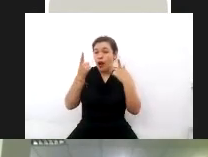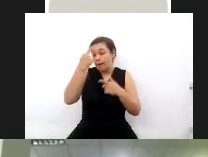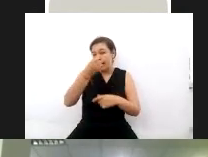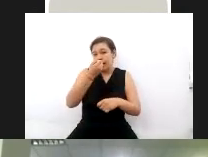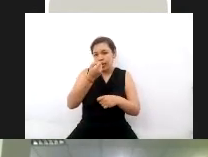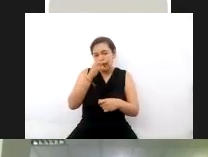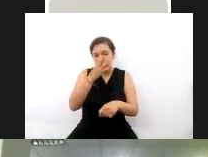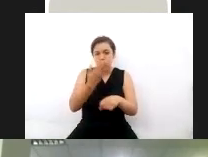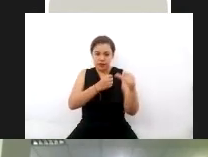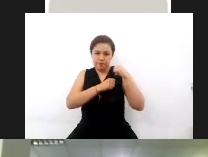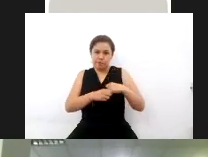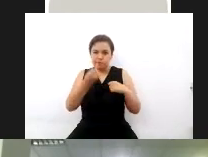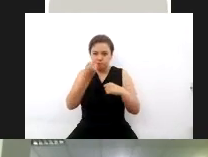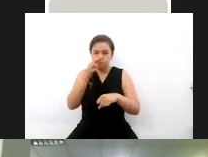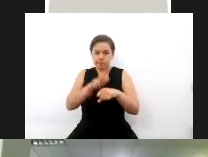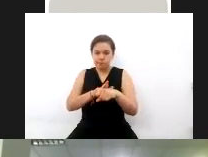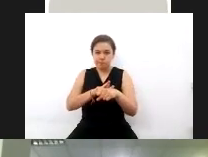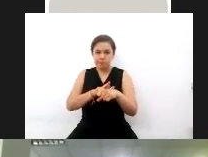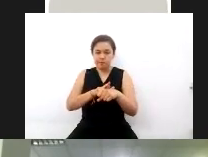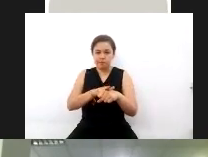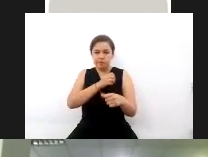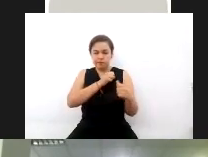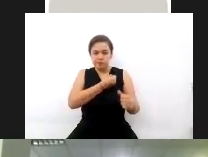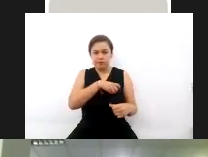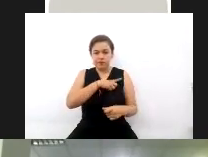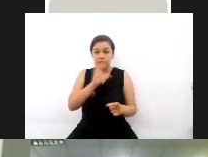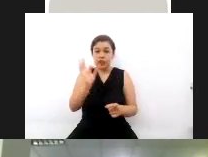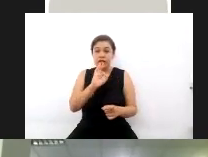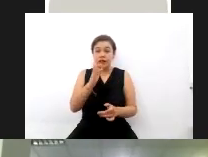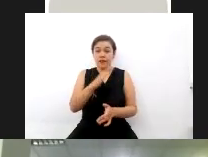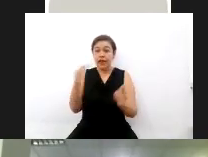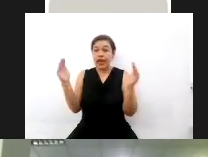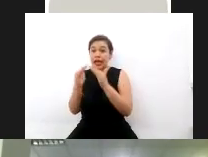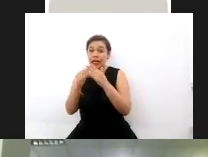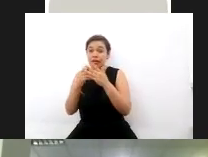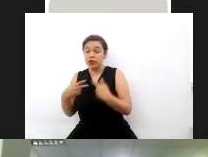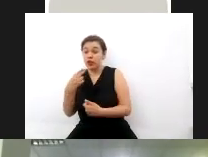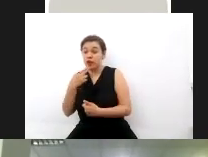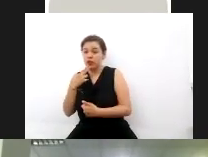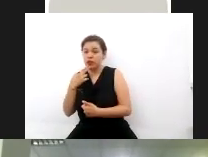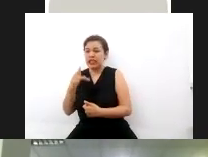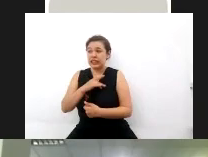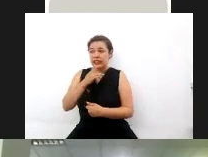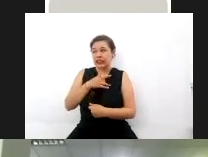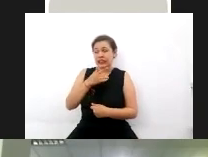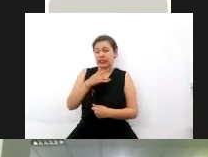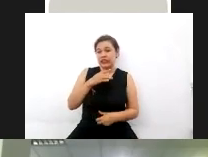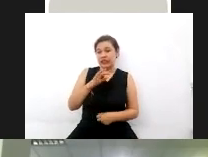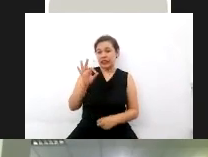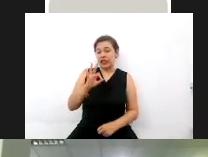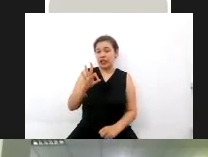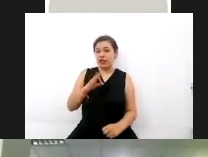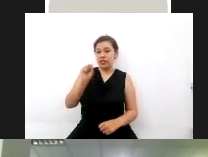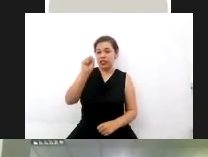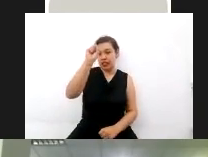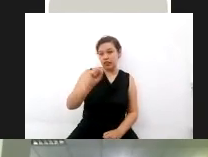o bien si se encuentra en casa la persona usuaria y tiene sintomatología, no sé, tal vez el fin de semana tendrá que